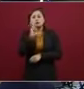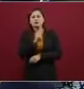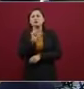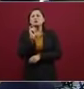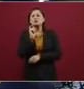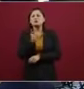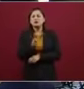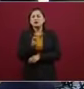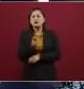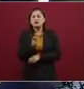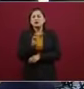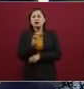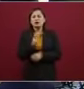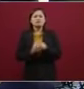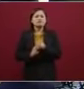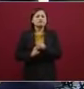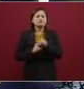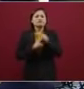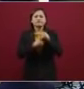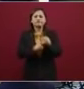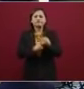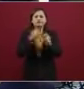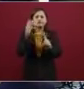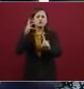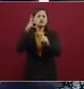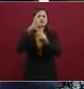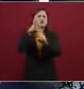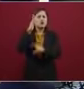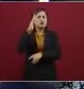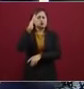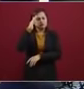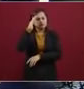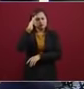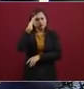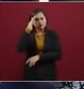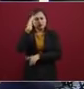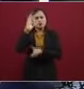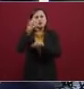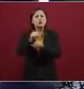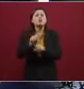las expectativas fundadas de lograr